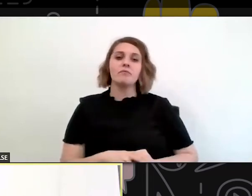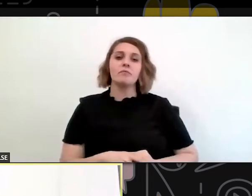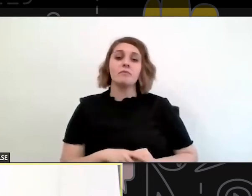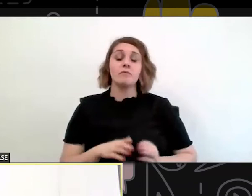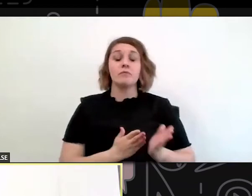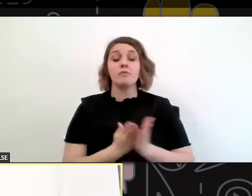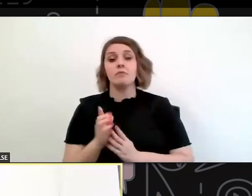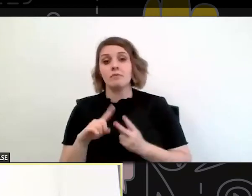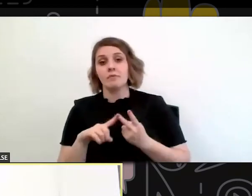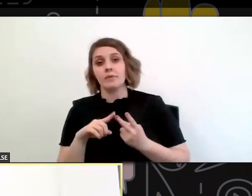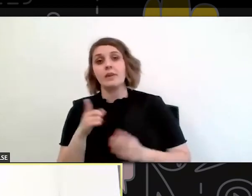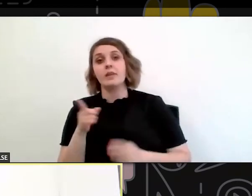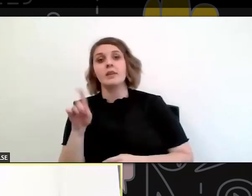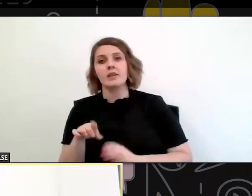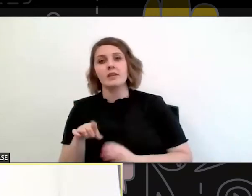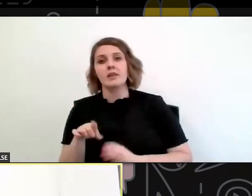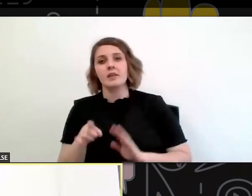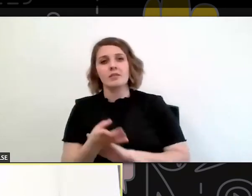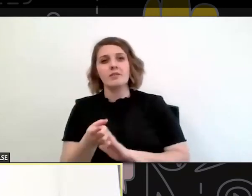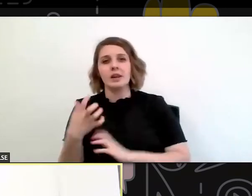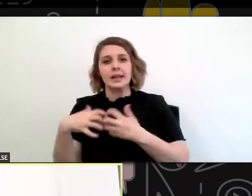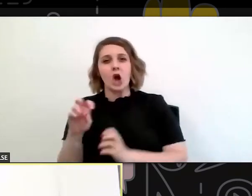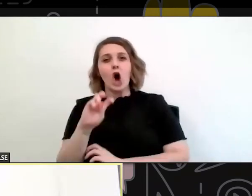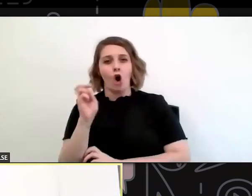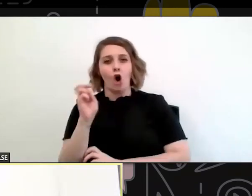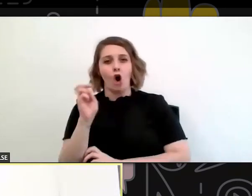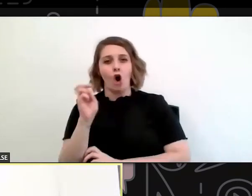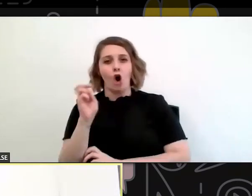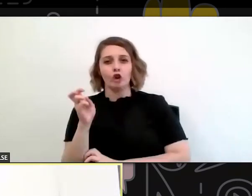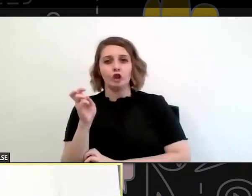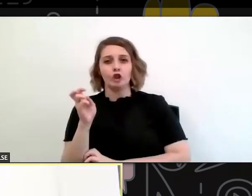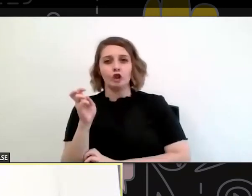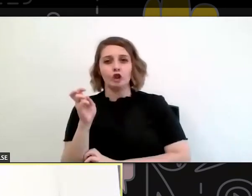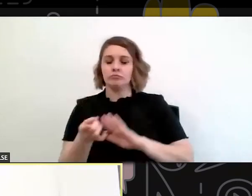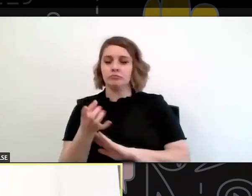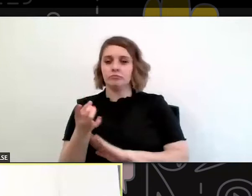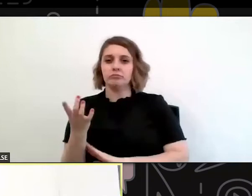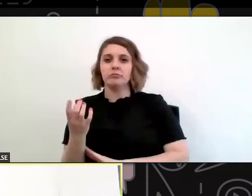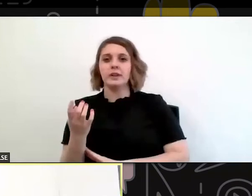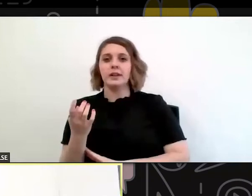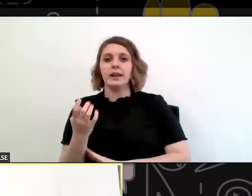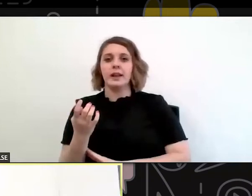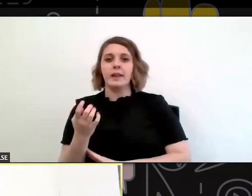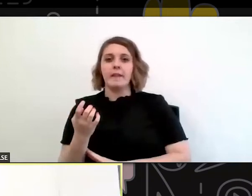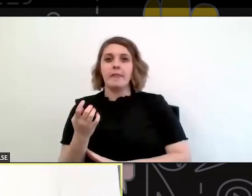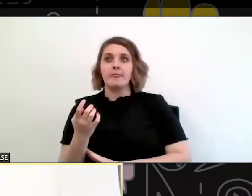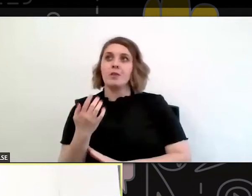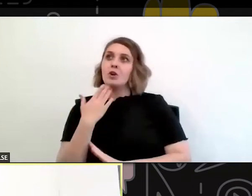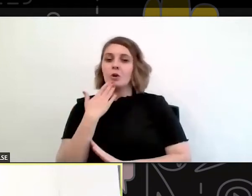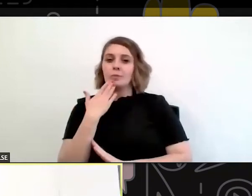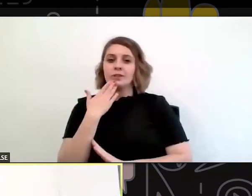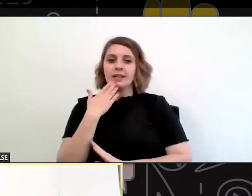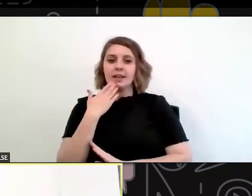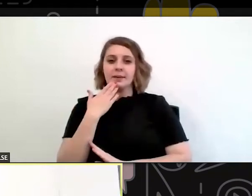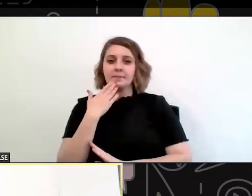lado, también han aparecido otros dispositivos que son, pues bueno, son como una especie de capucha que se